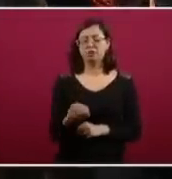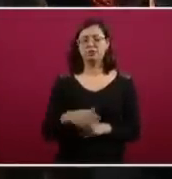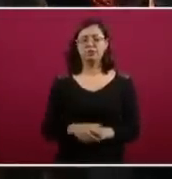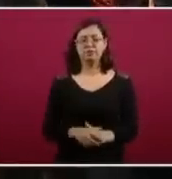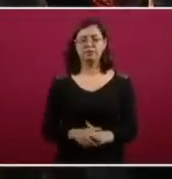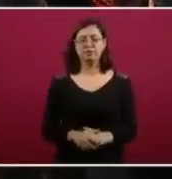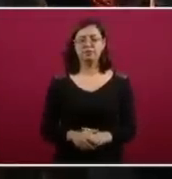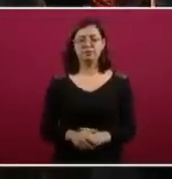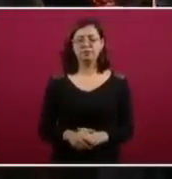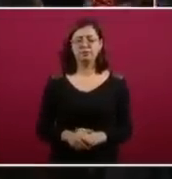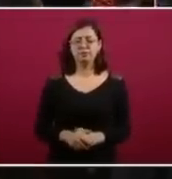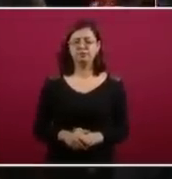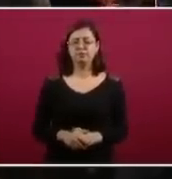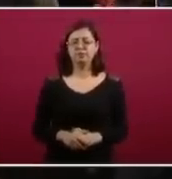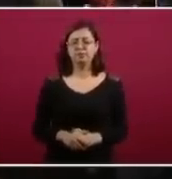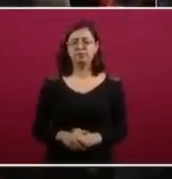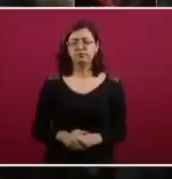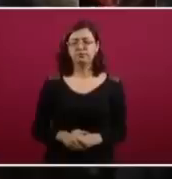Obrador.